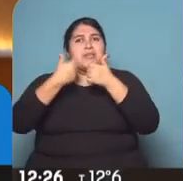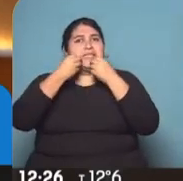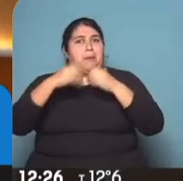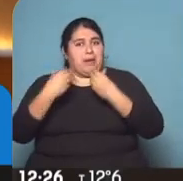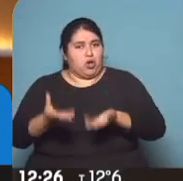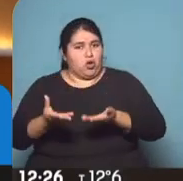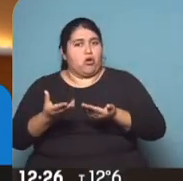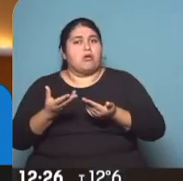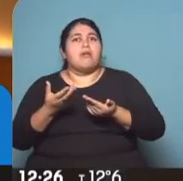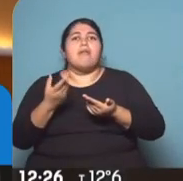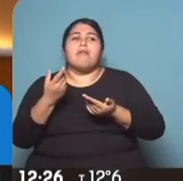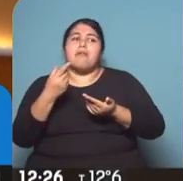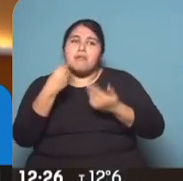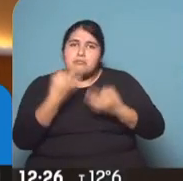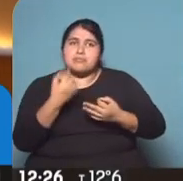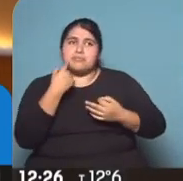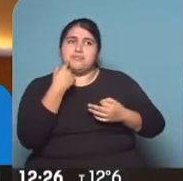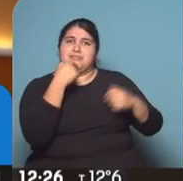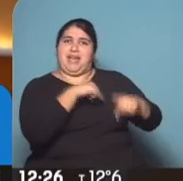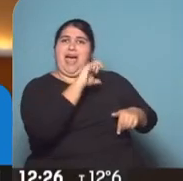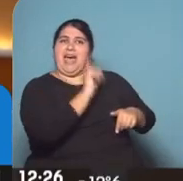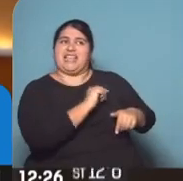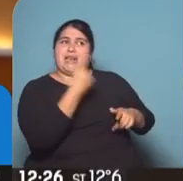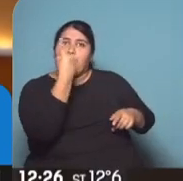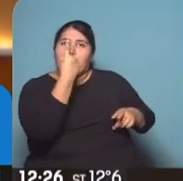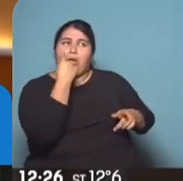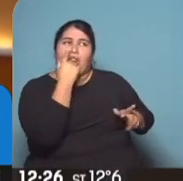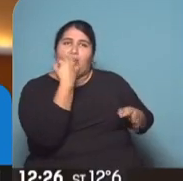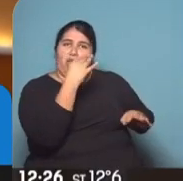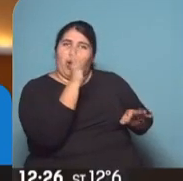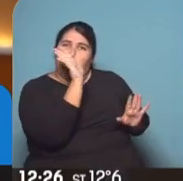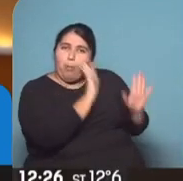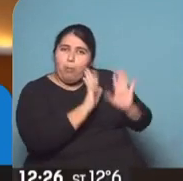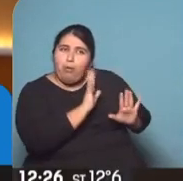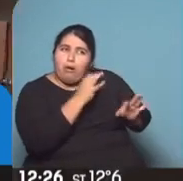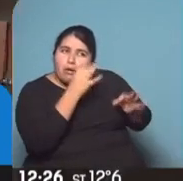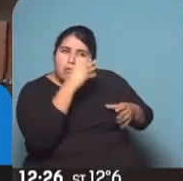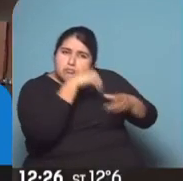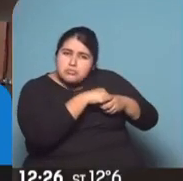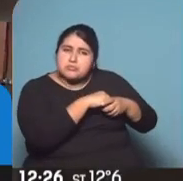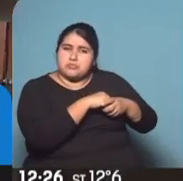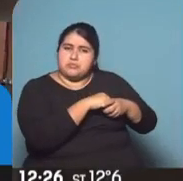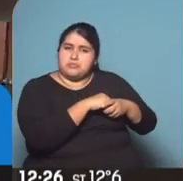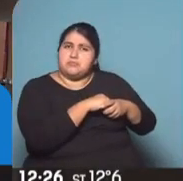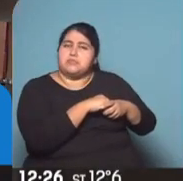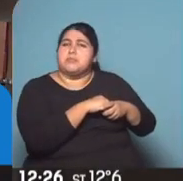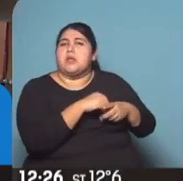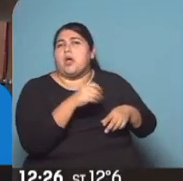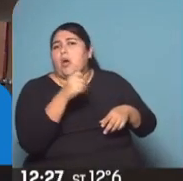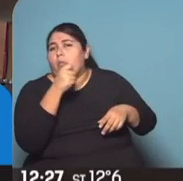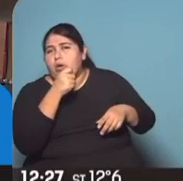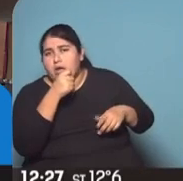hacer las reformas estructurales y fuera hablando había están pendientes reformas laborales puede ser una modernización